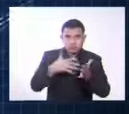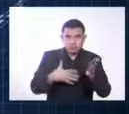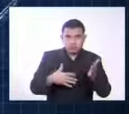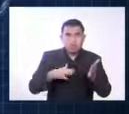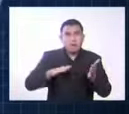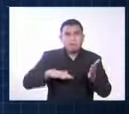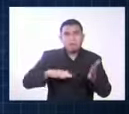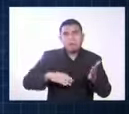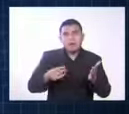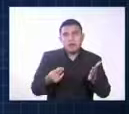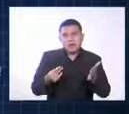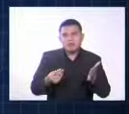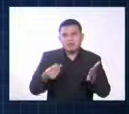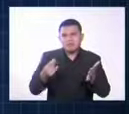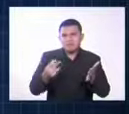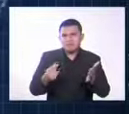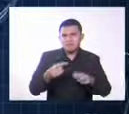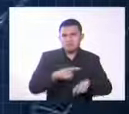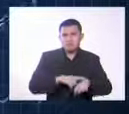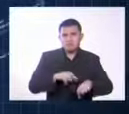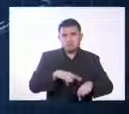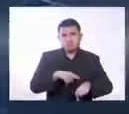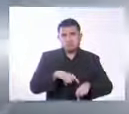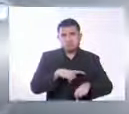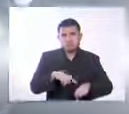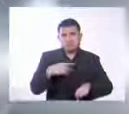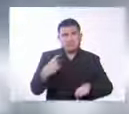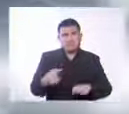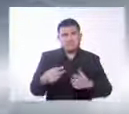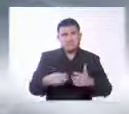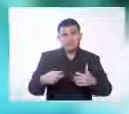duraderas, fáciles de producir e instalar.